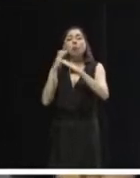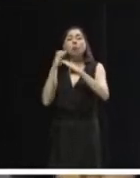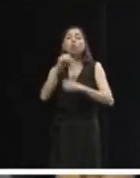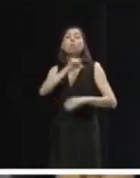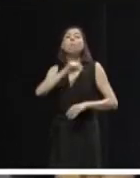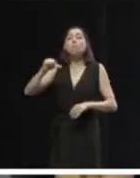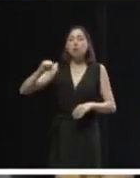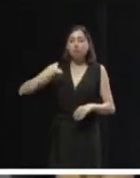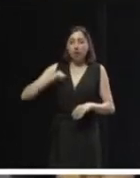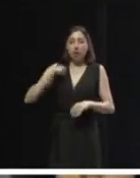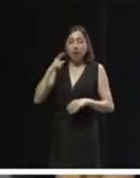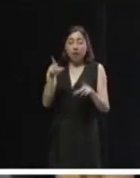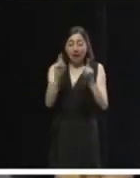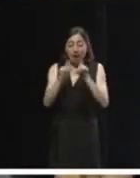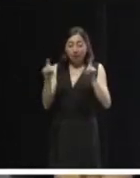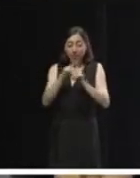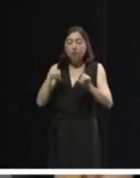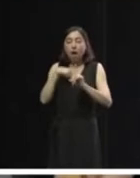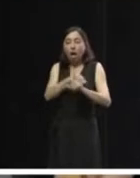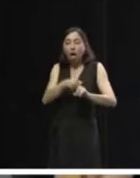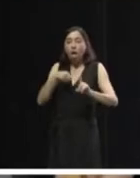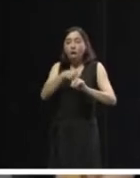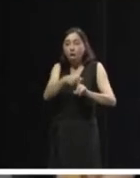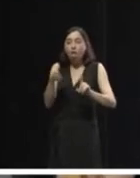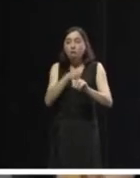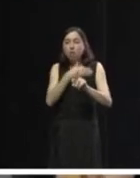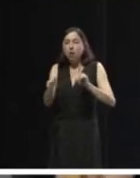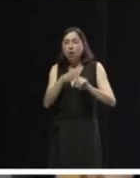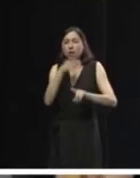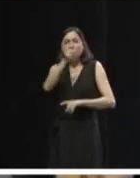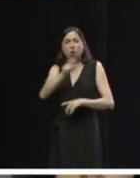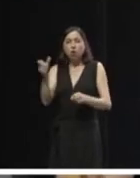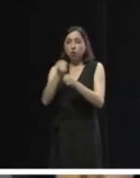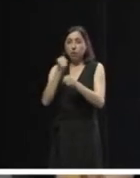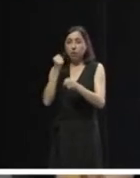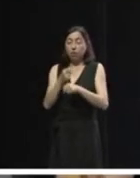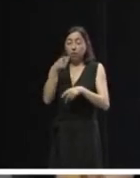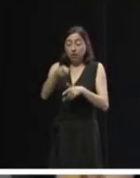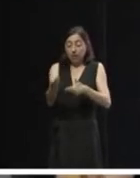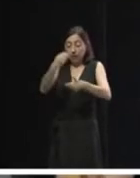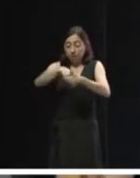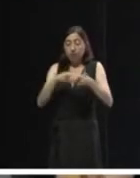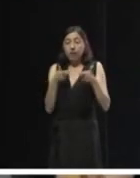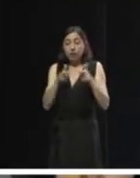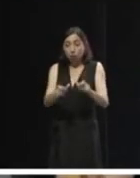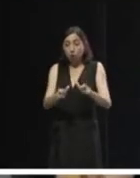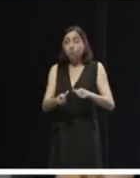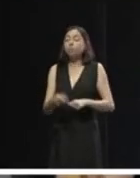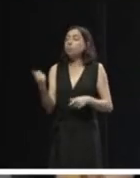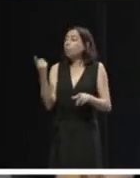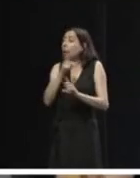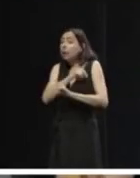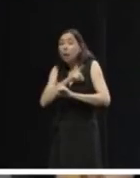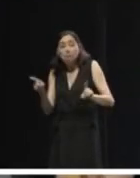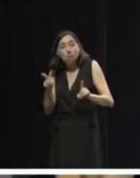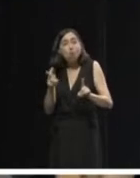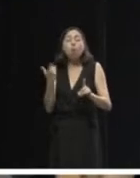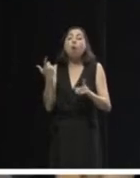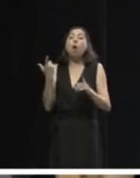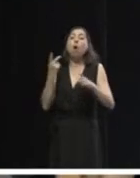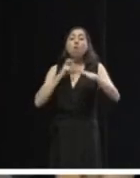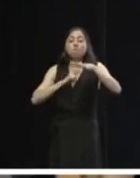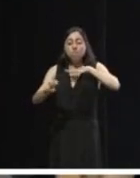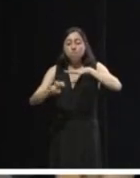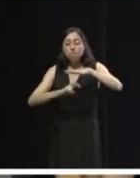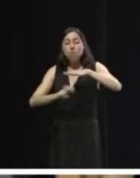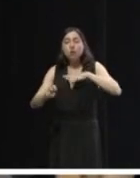empresas explotan y maltratan a los trabajadores de esa rama. Tampoco hay un metro que permita la